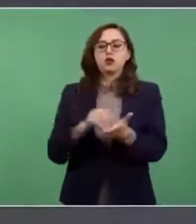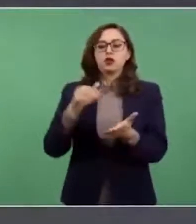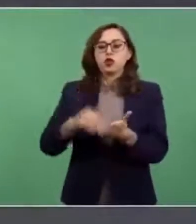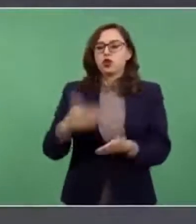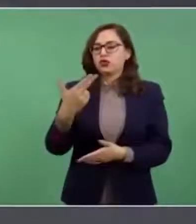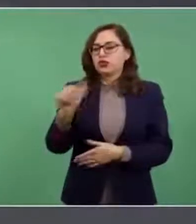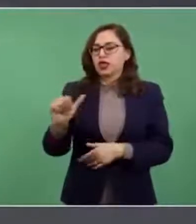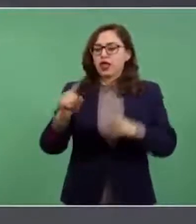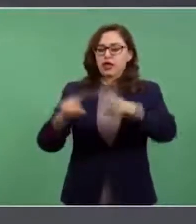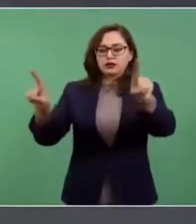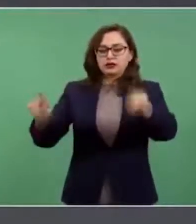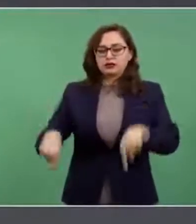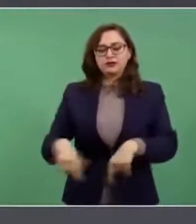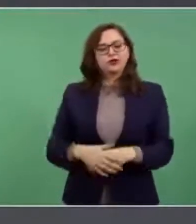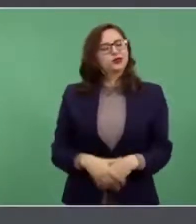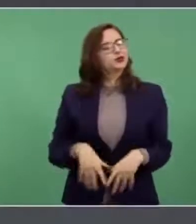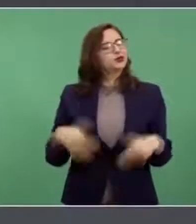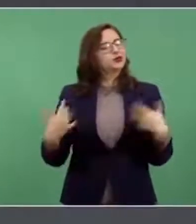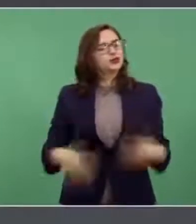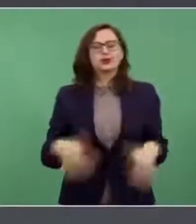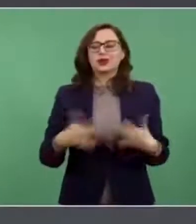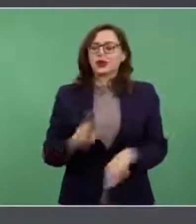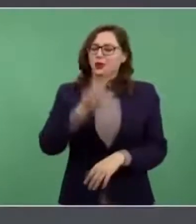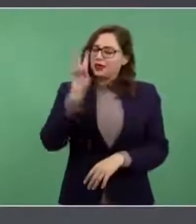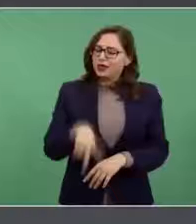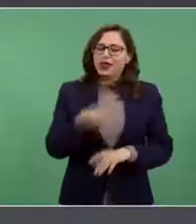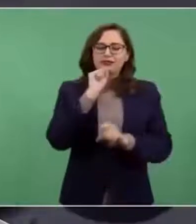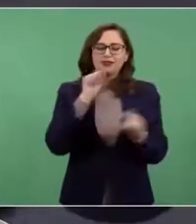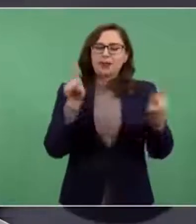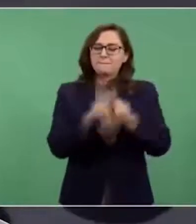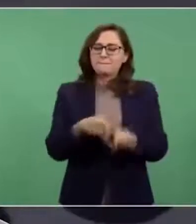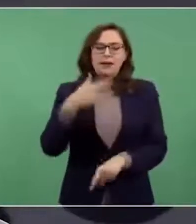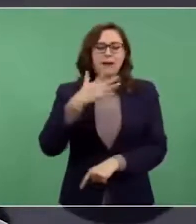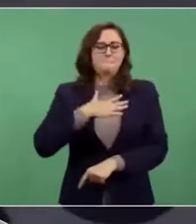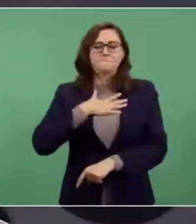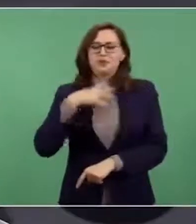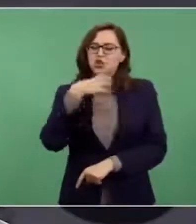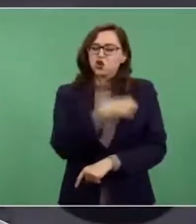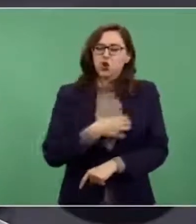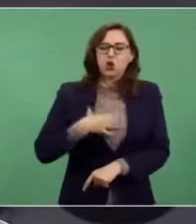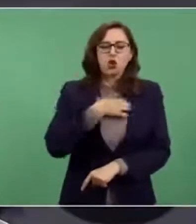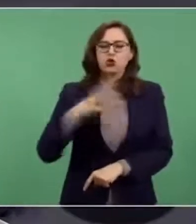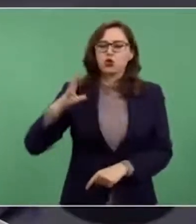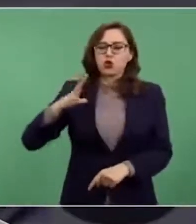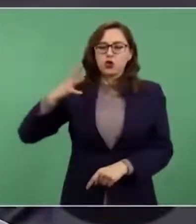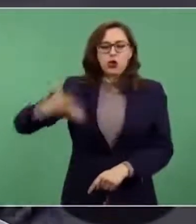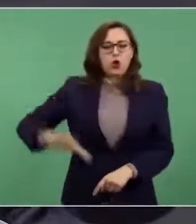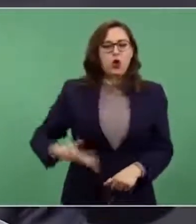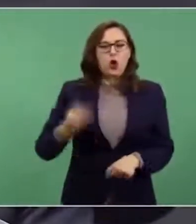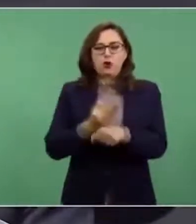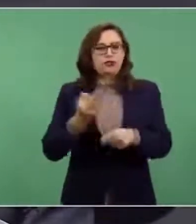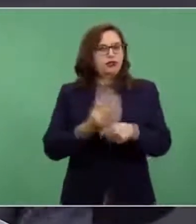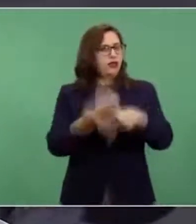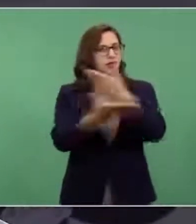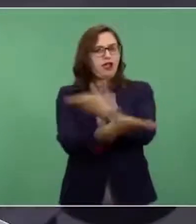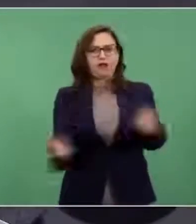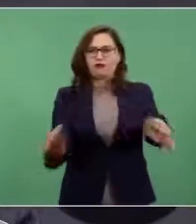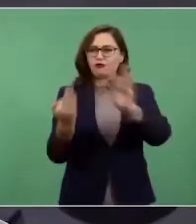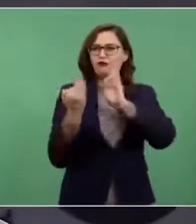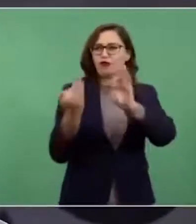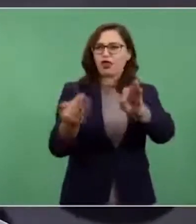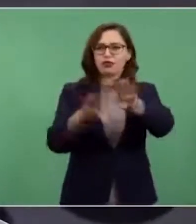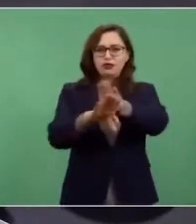Es también una dicha enorme poder decir aquí, en este zócalo democrático, que el programa